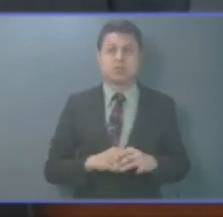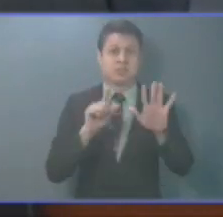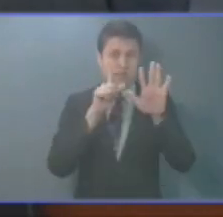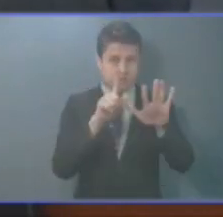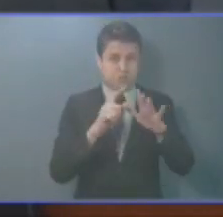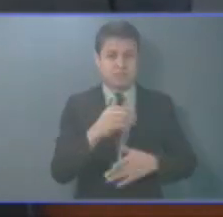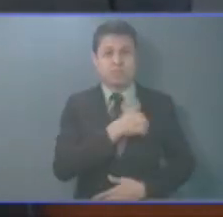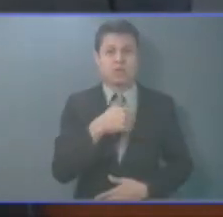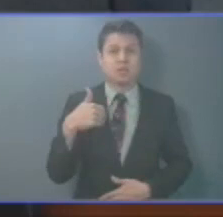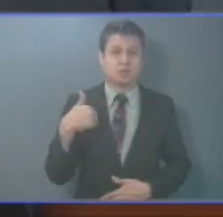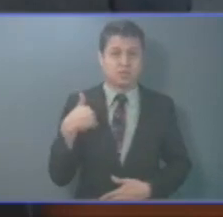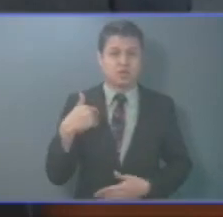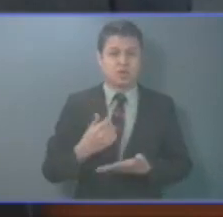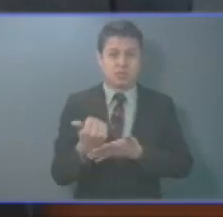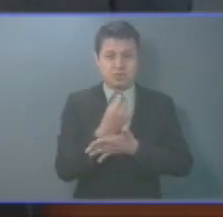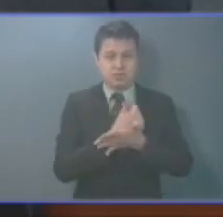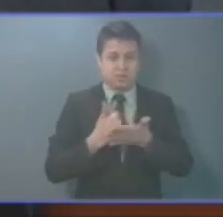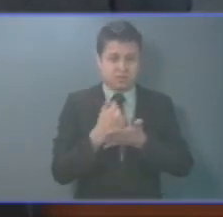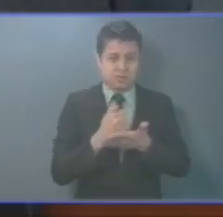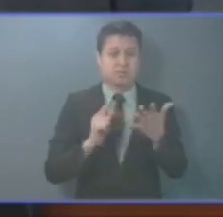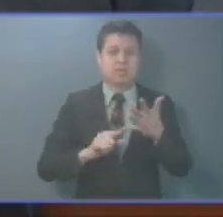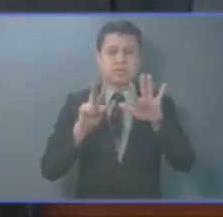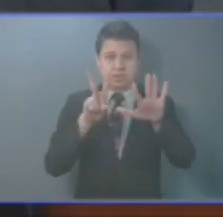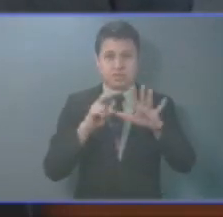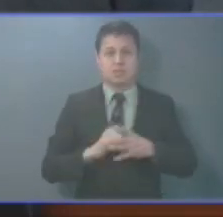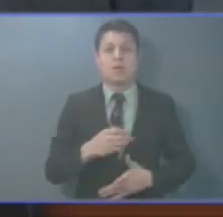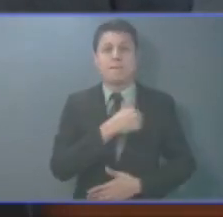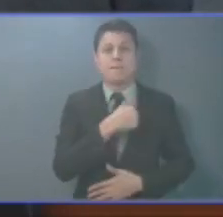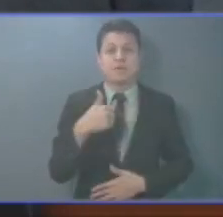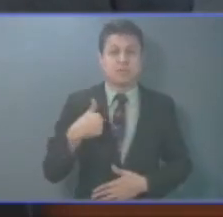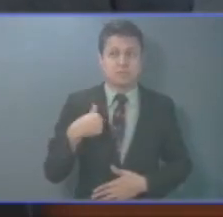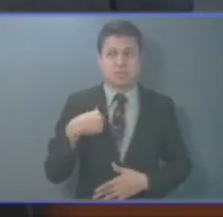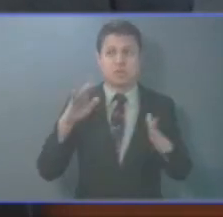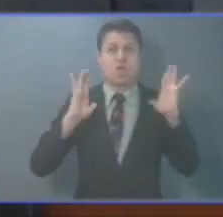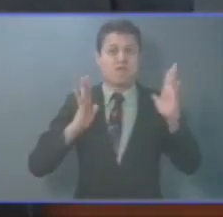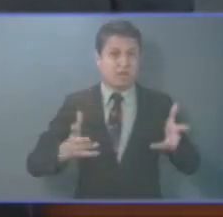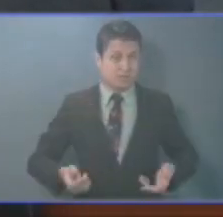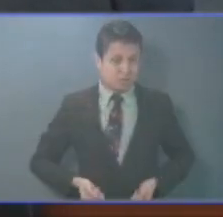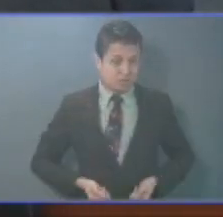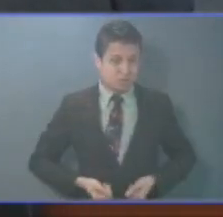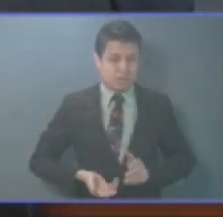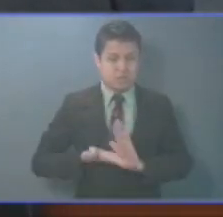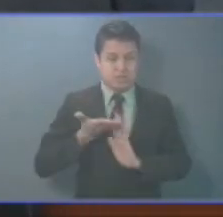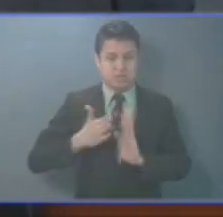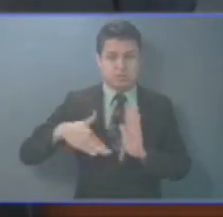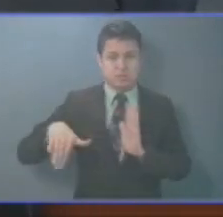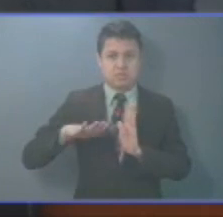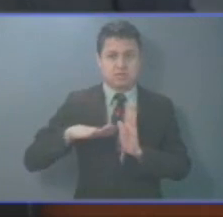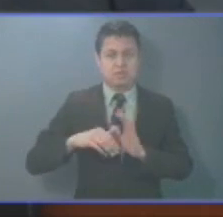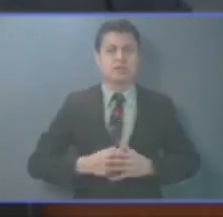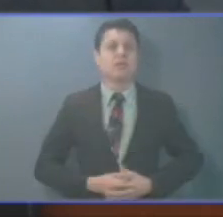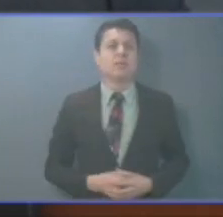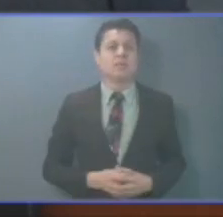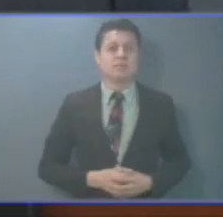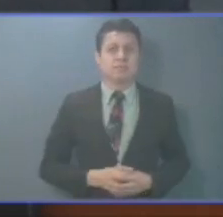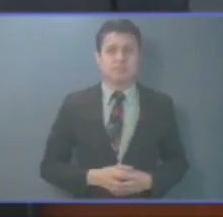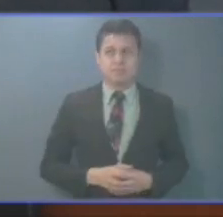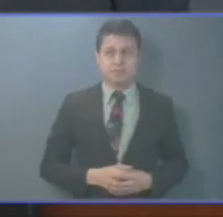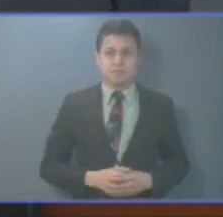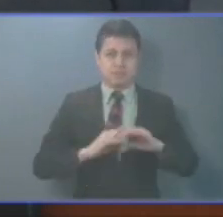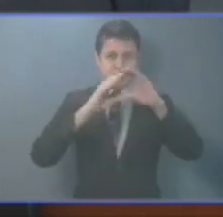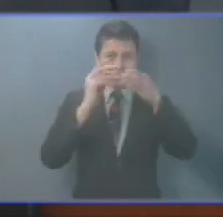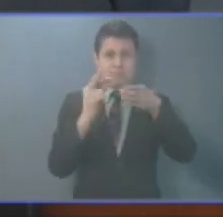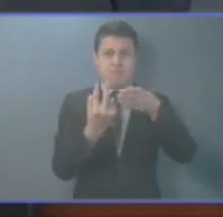6. Ministerio de Hacienda. 7. Ministerio de Gobernación y Desarrollo Territorial. Los y